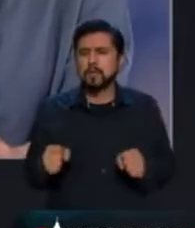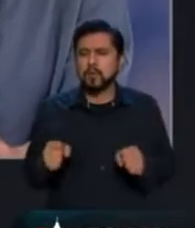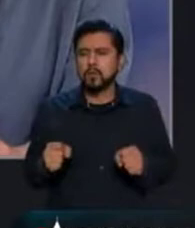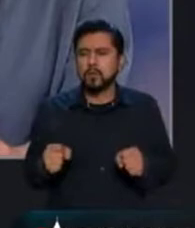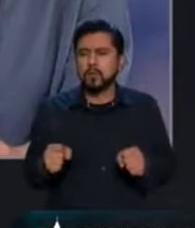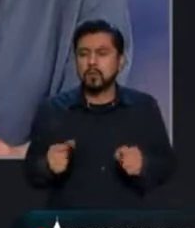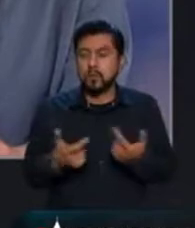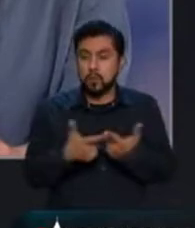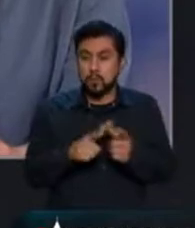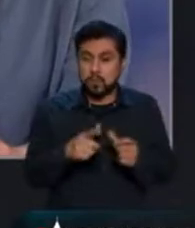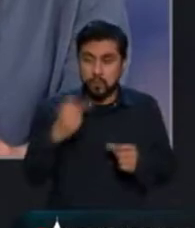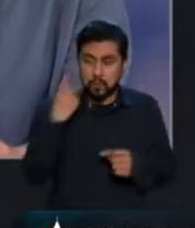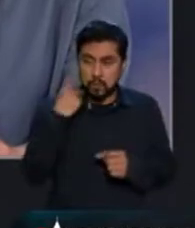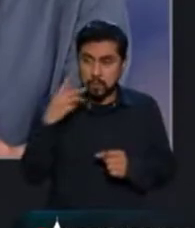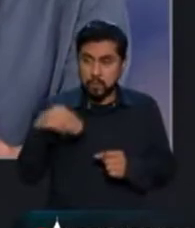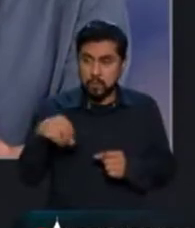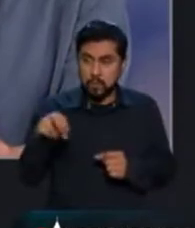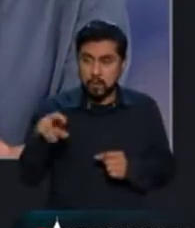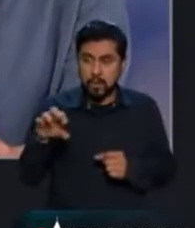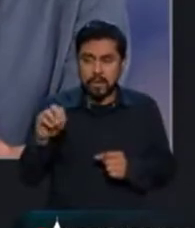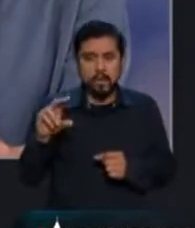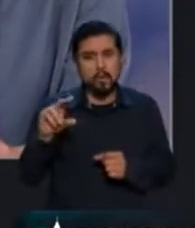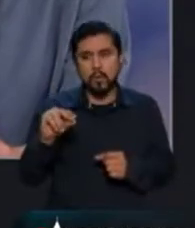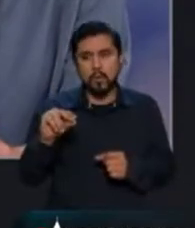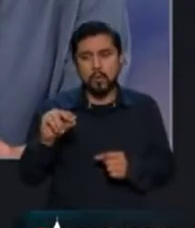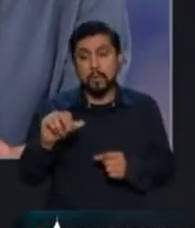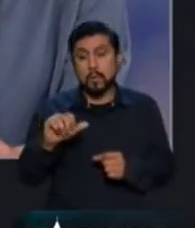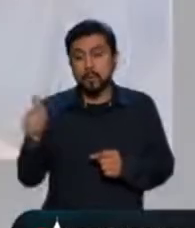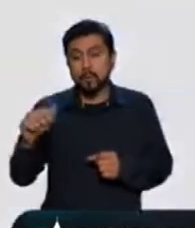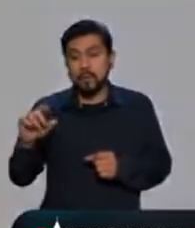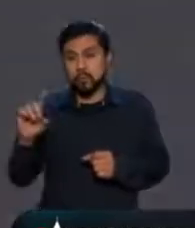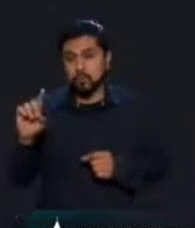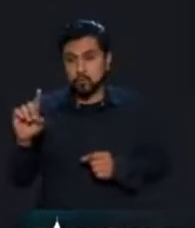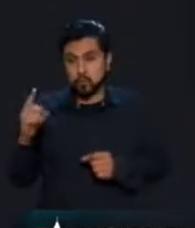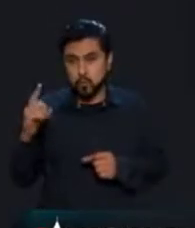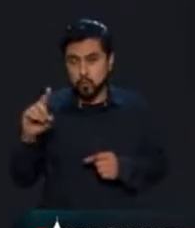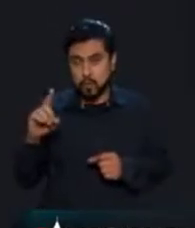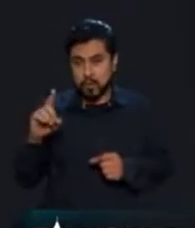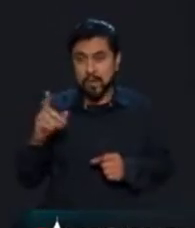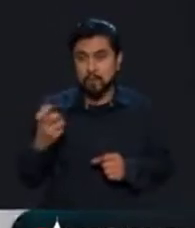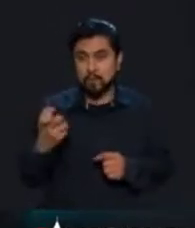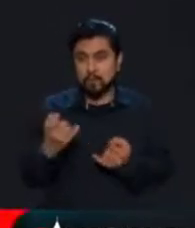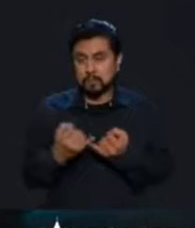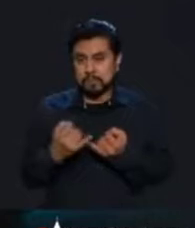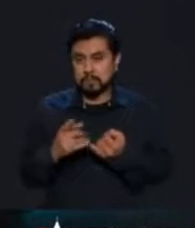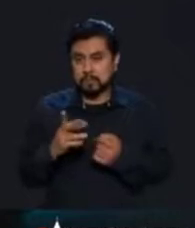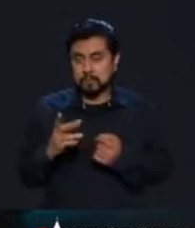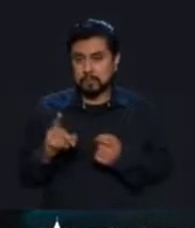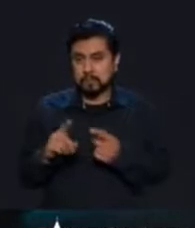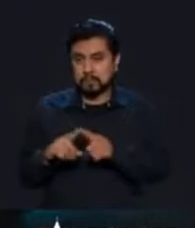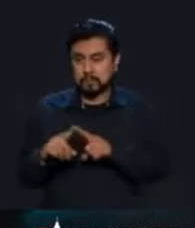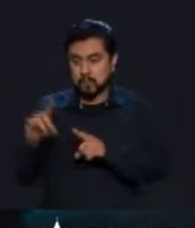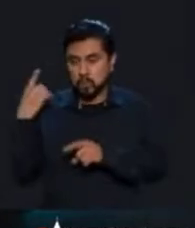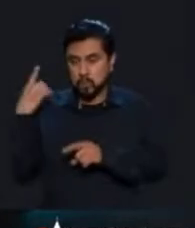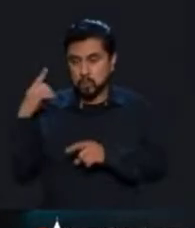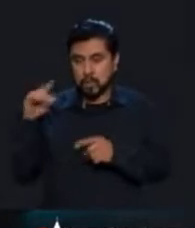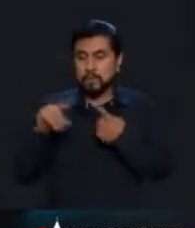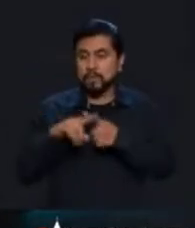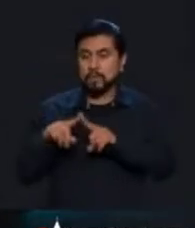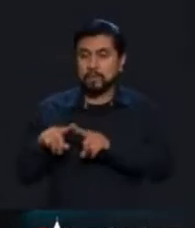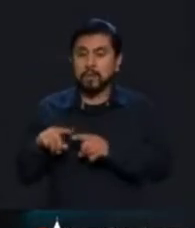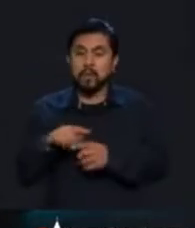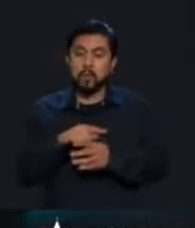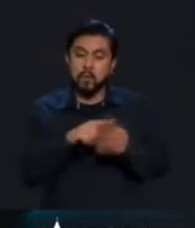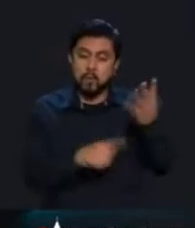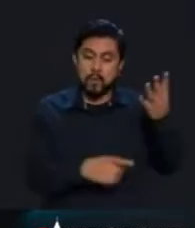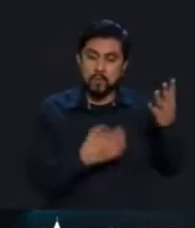Morena. Ciertamente Durango está más disputado, pero lo que es interesante de los otros 4 estados, que en algo se parece a lo que